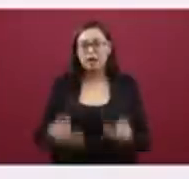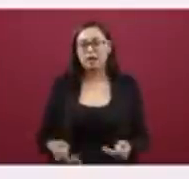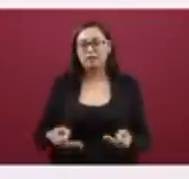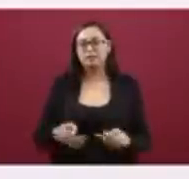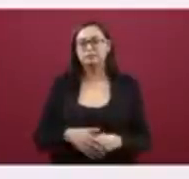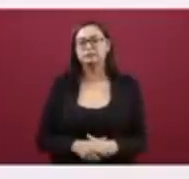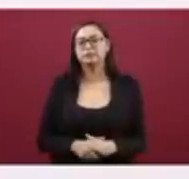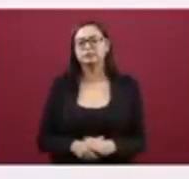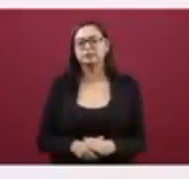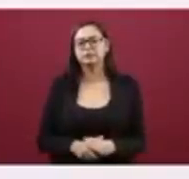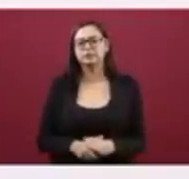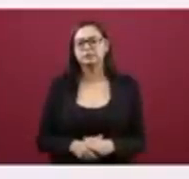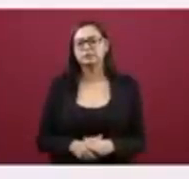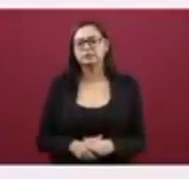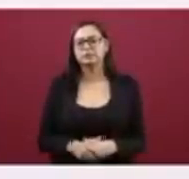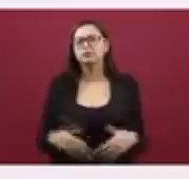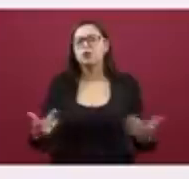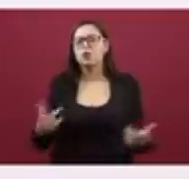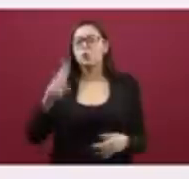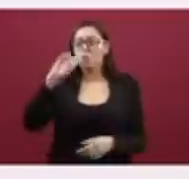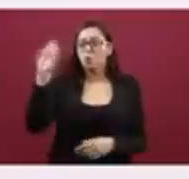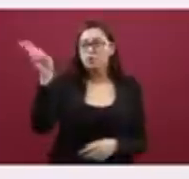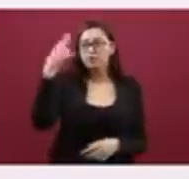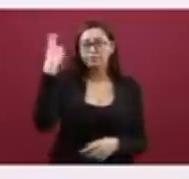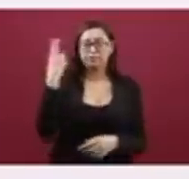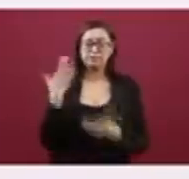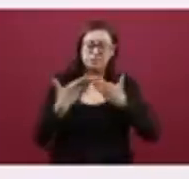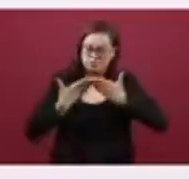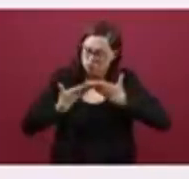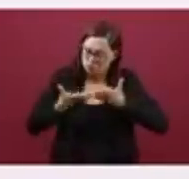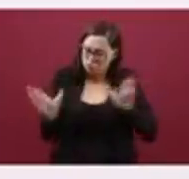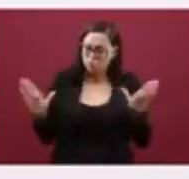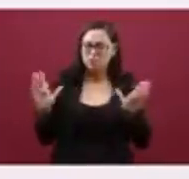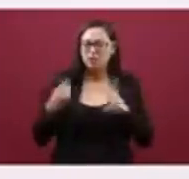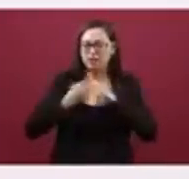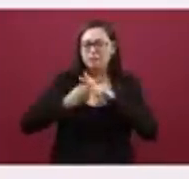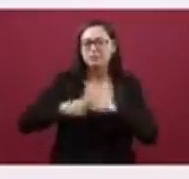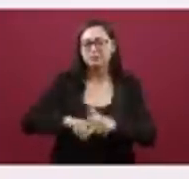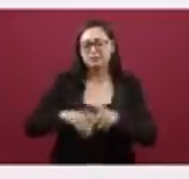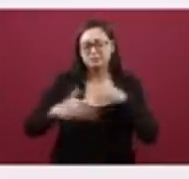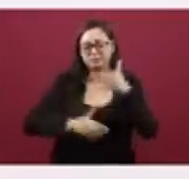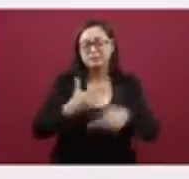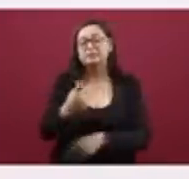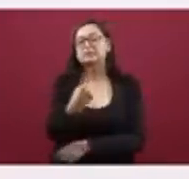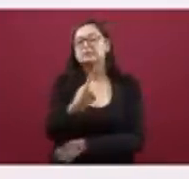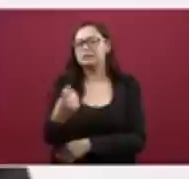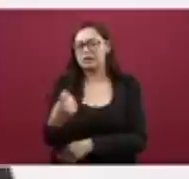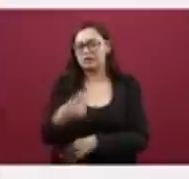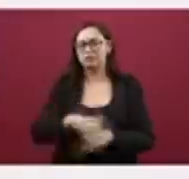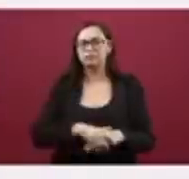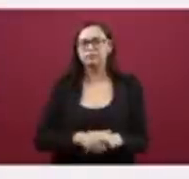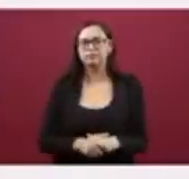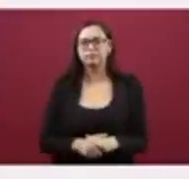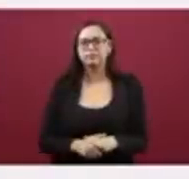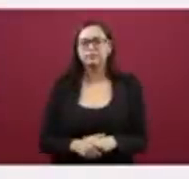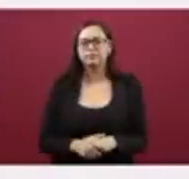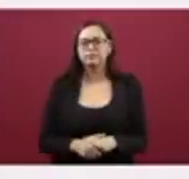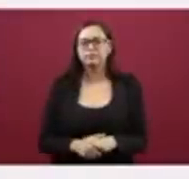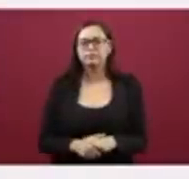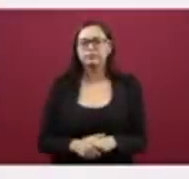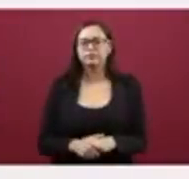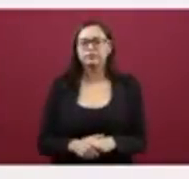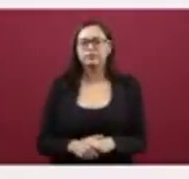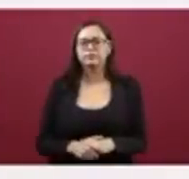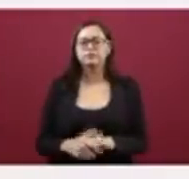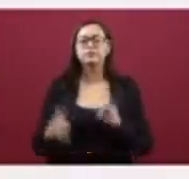de creación 100 universidades públicas inicio el programa de rescate del patrimonio